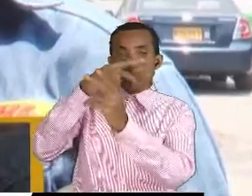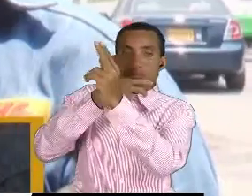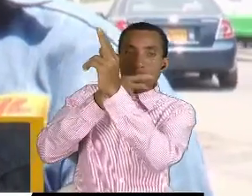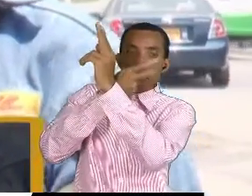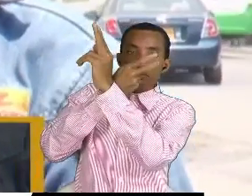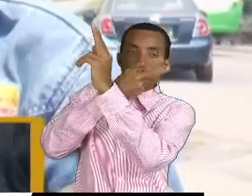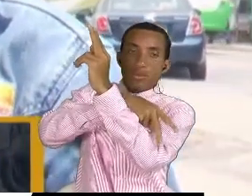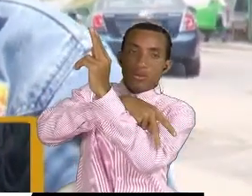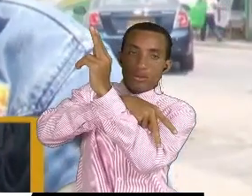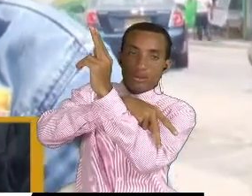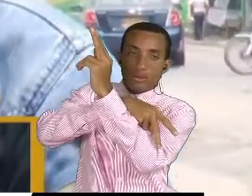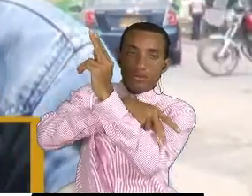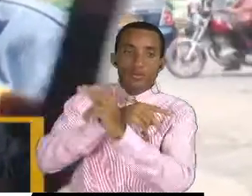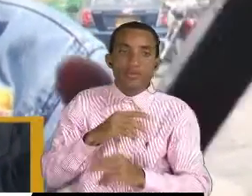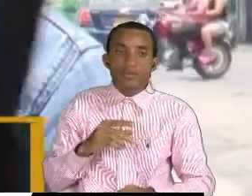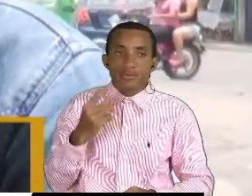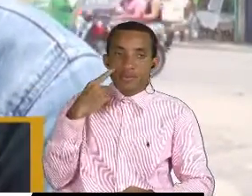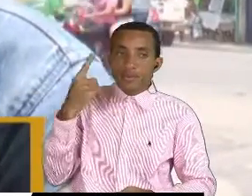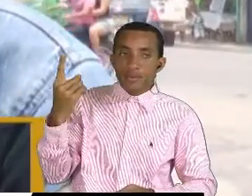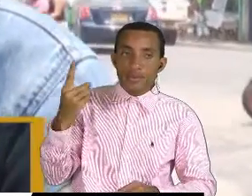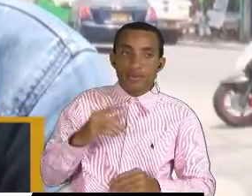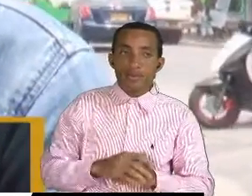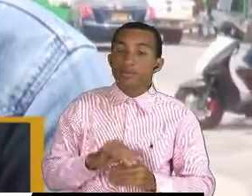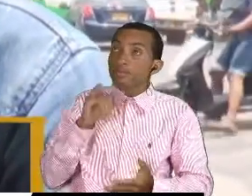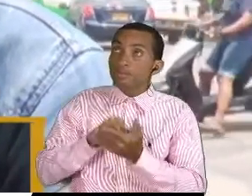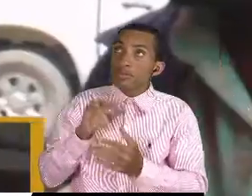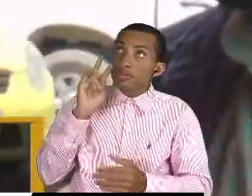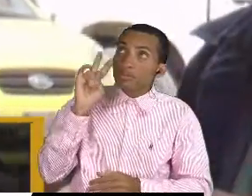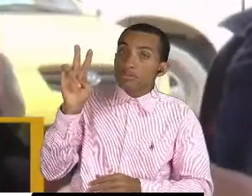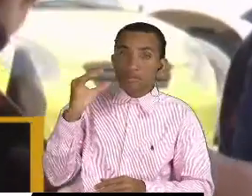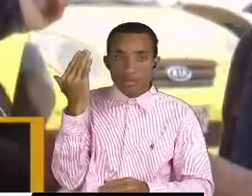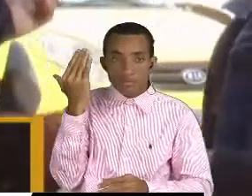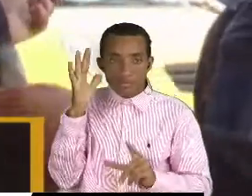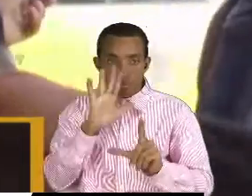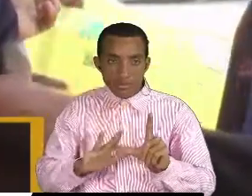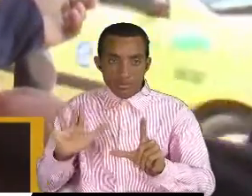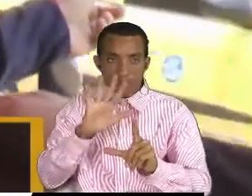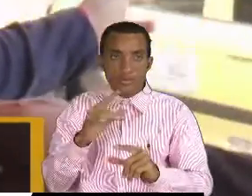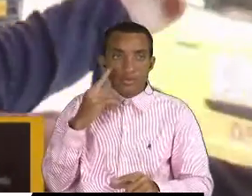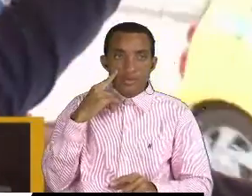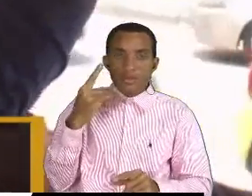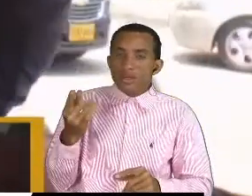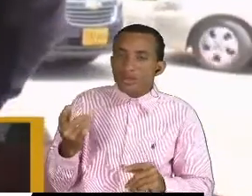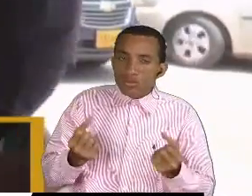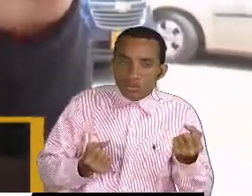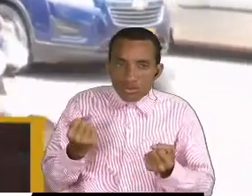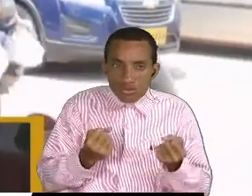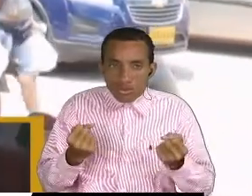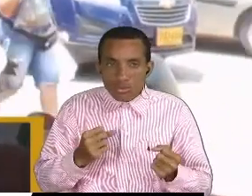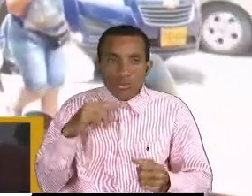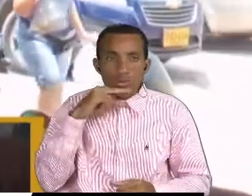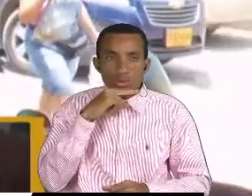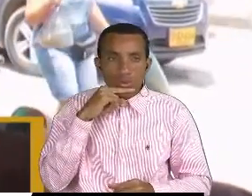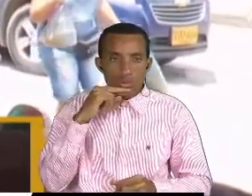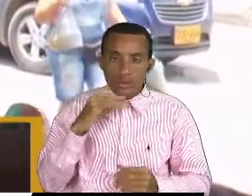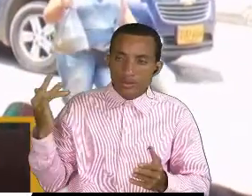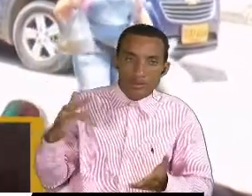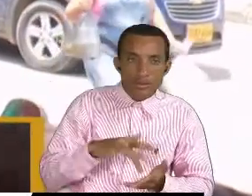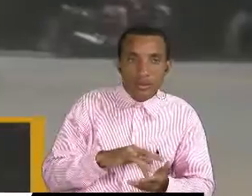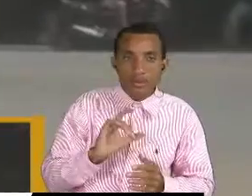La estaba descompensado ya, mire, usted mismo alcanzó a ver en el video. Primero llegó la camioneta roja pequeña y ahí llegó la